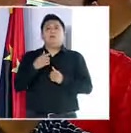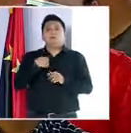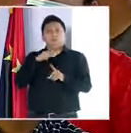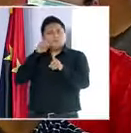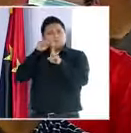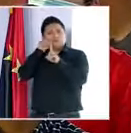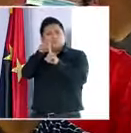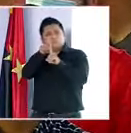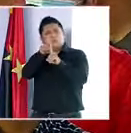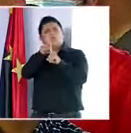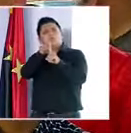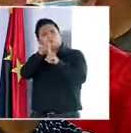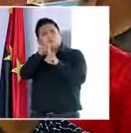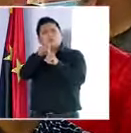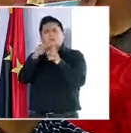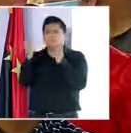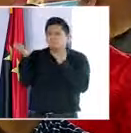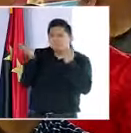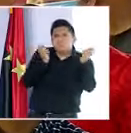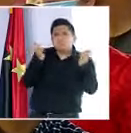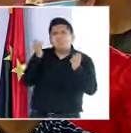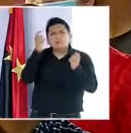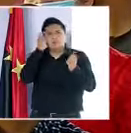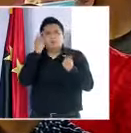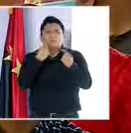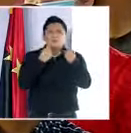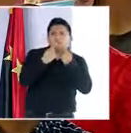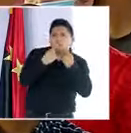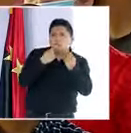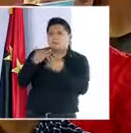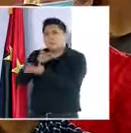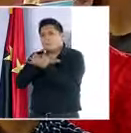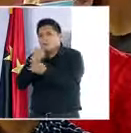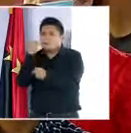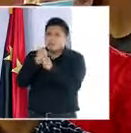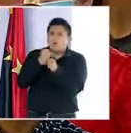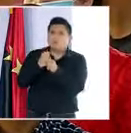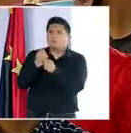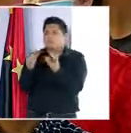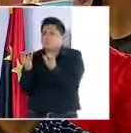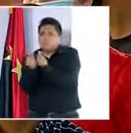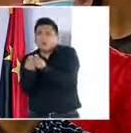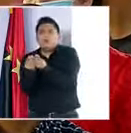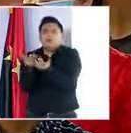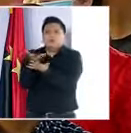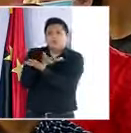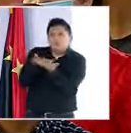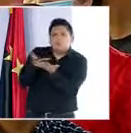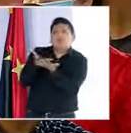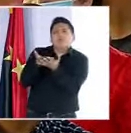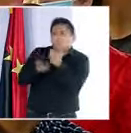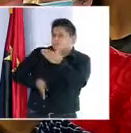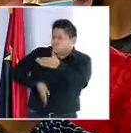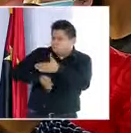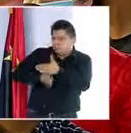pilares de la estrategia, el diálogo, el trabajo en equipo y la